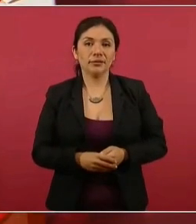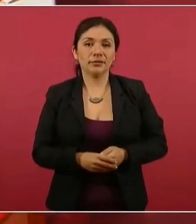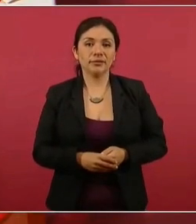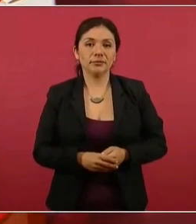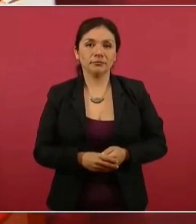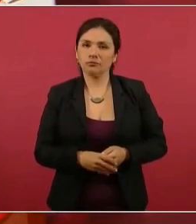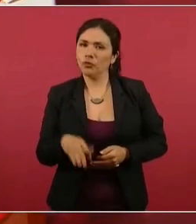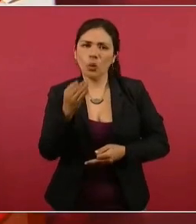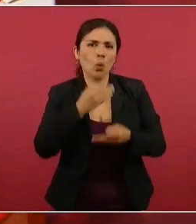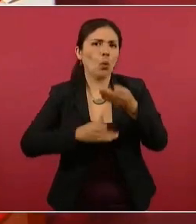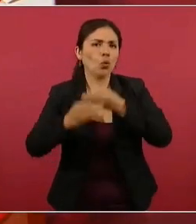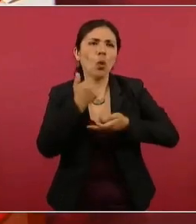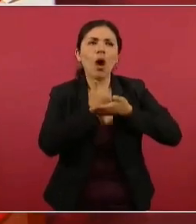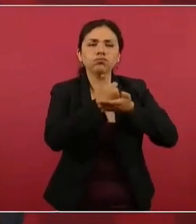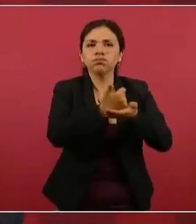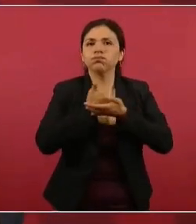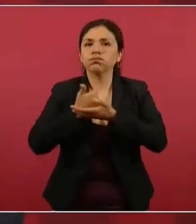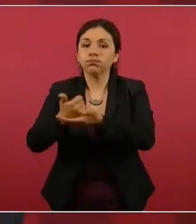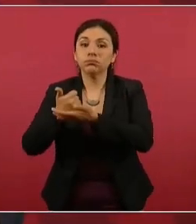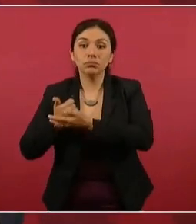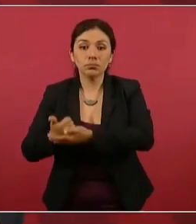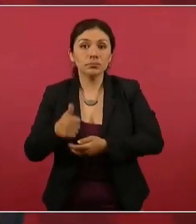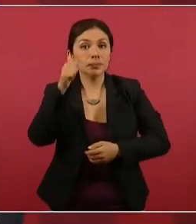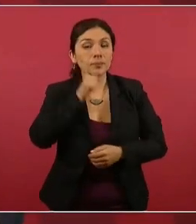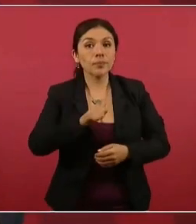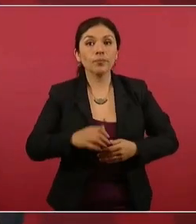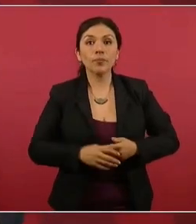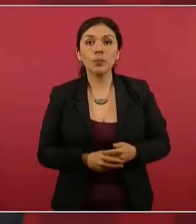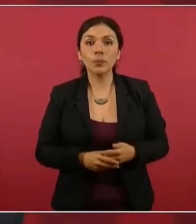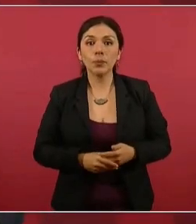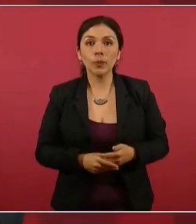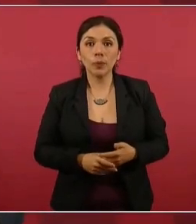Nos ayudamos mutuamente.